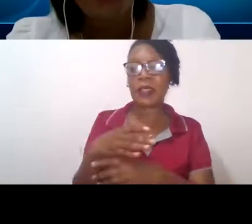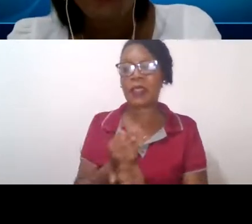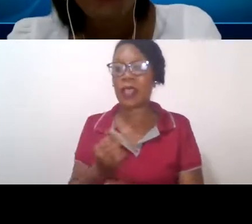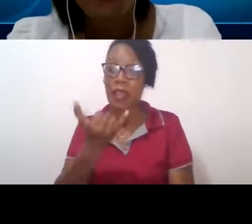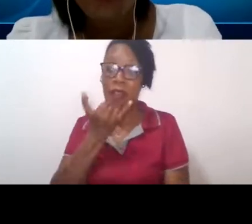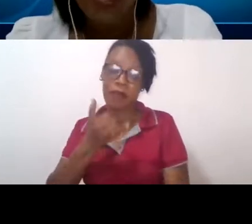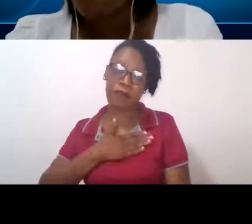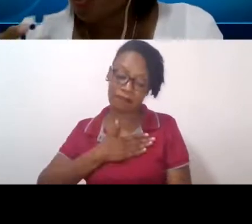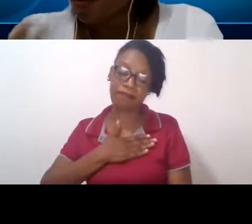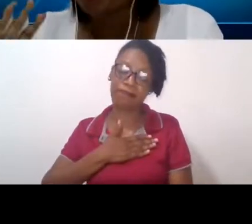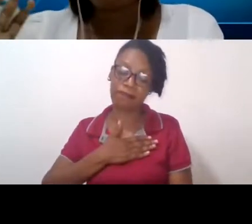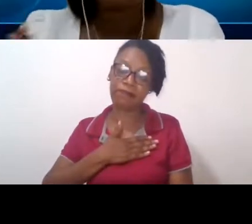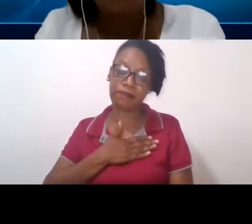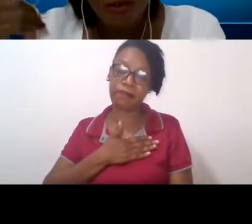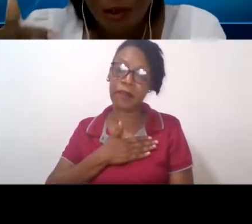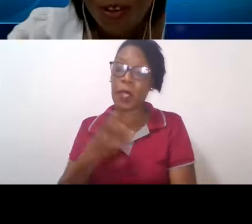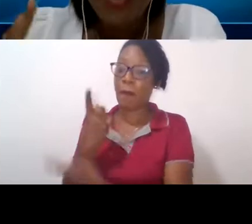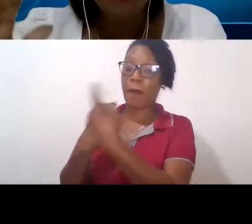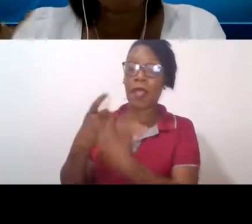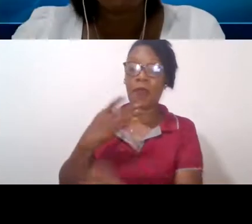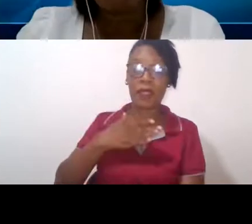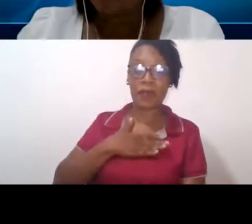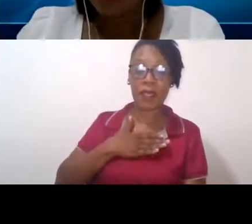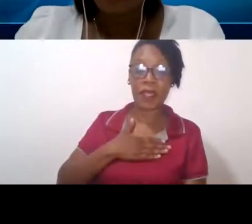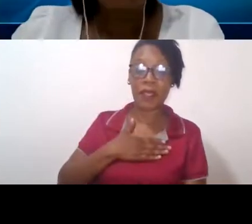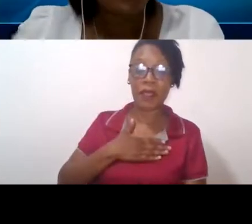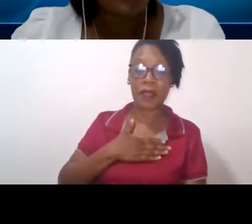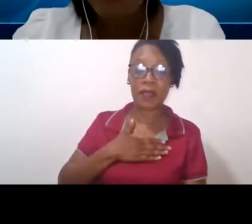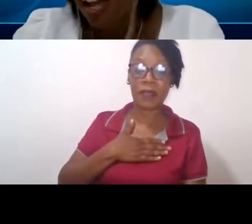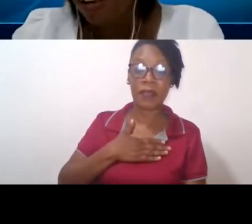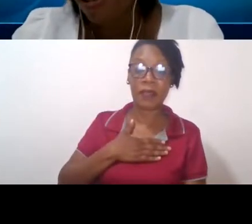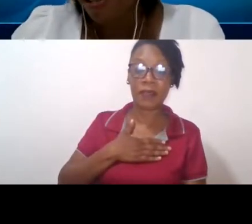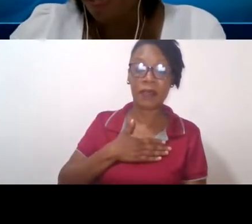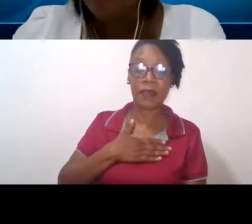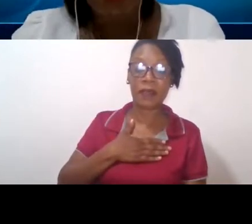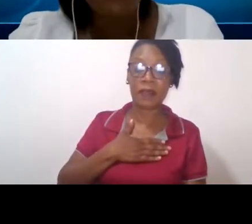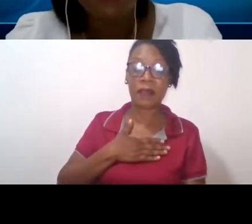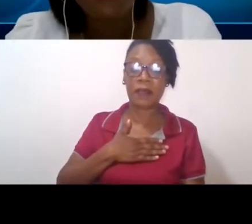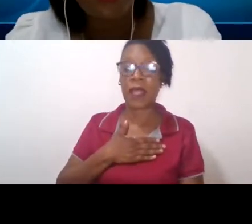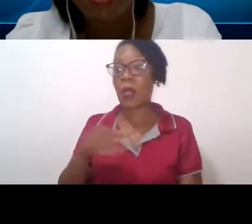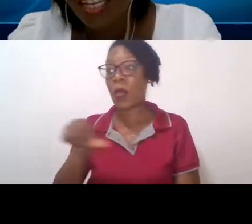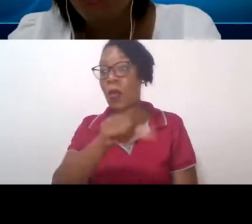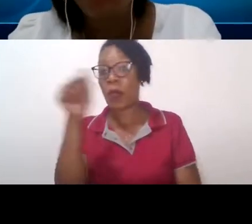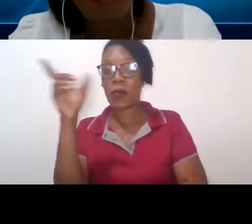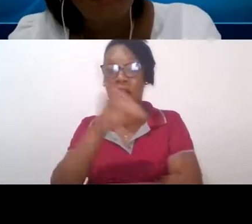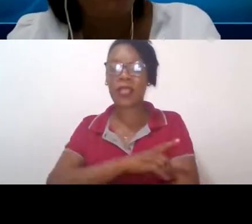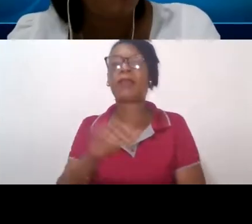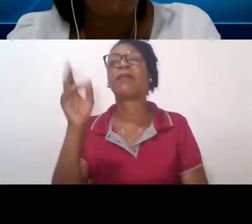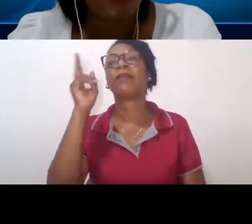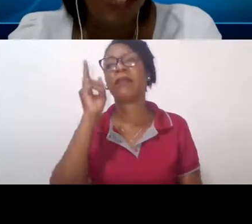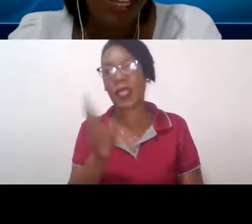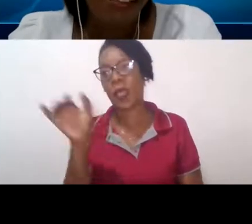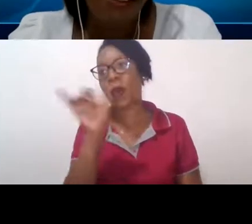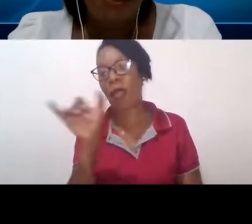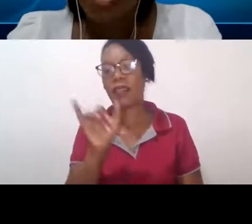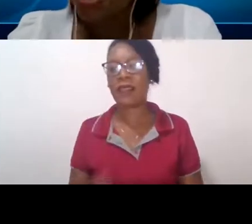mío. Y pregúntenme, otro día fui y me pasó igual. Pasé y le dije, James, mami va a volver